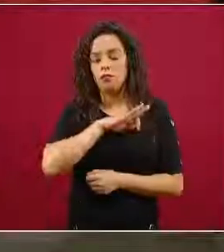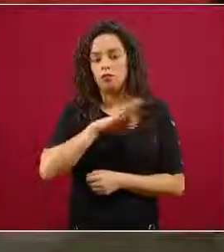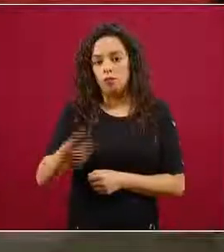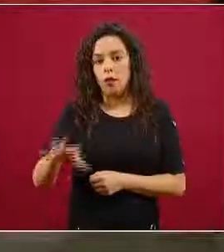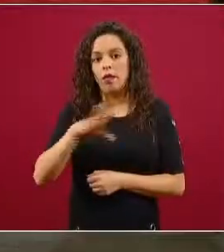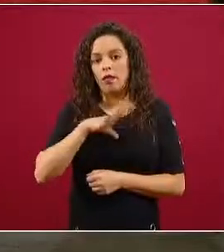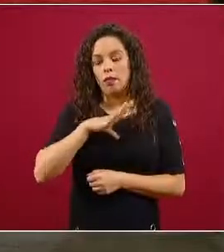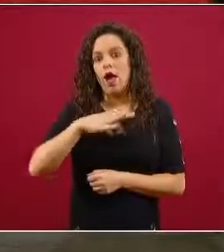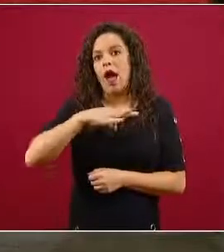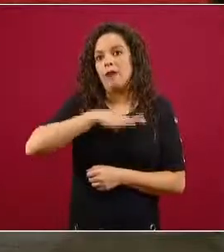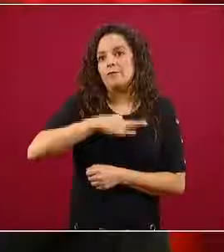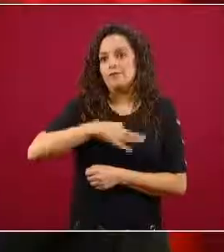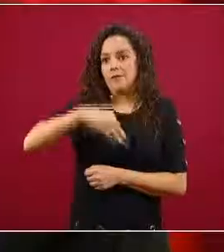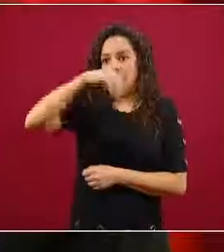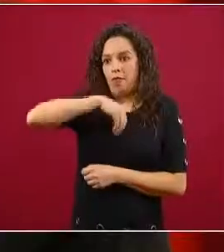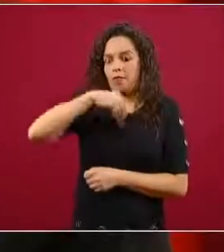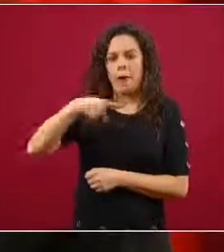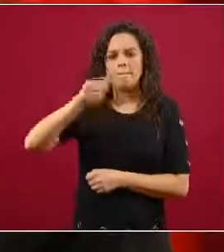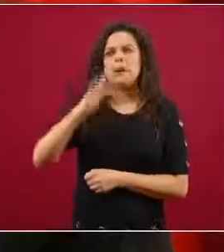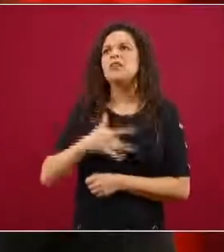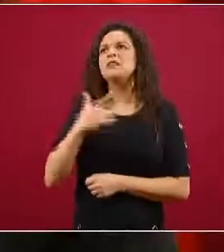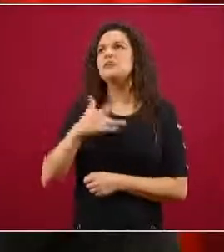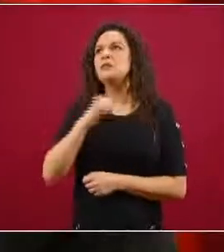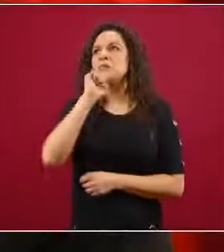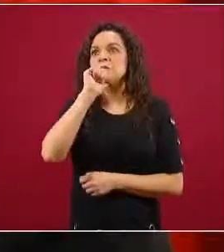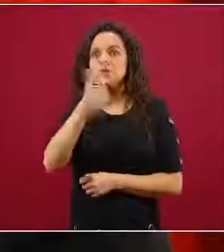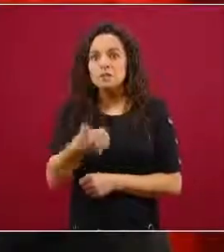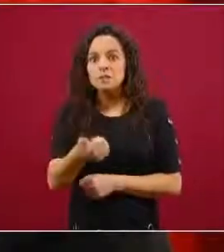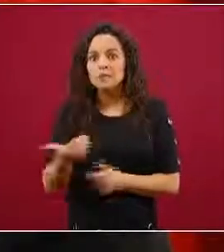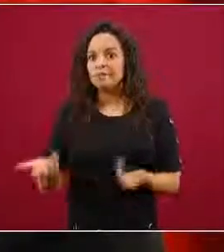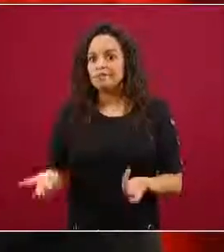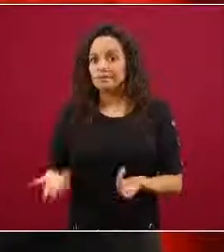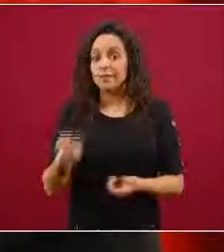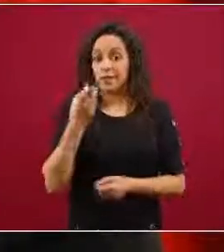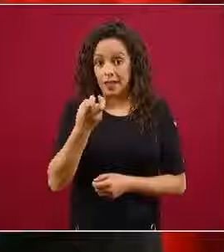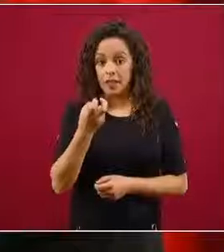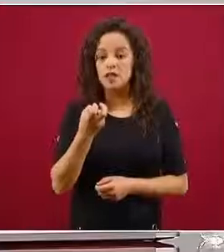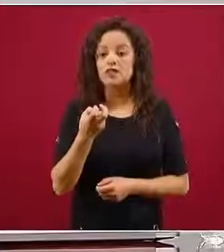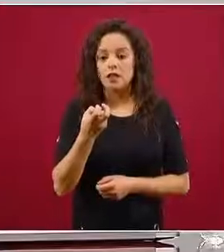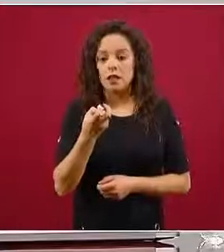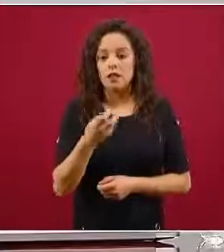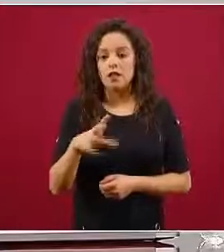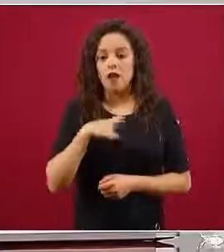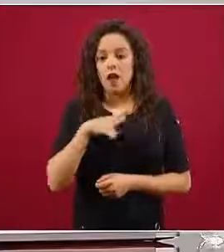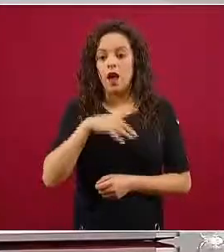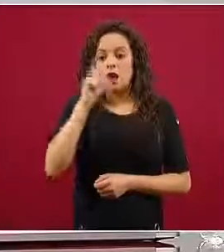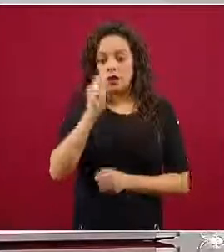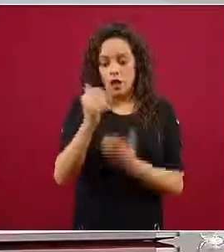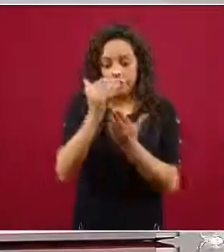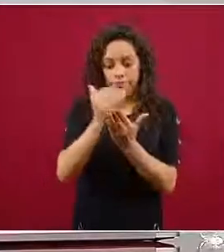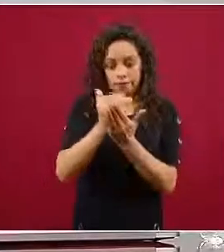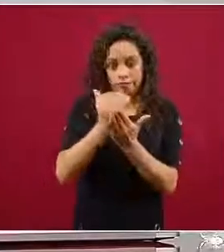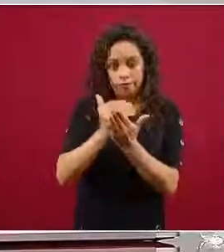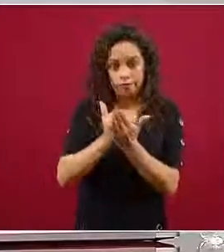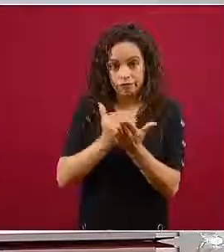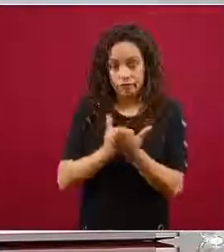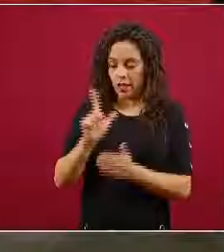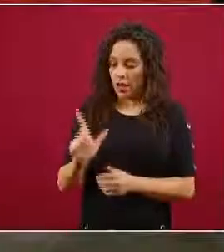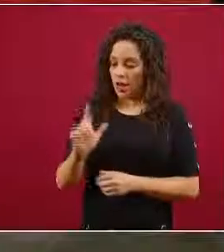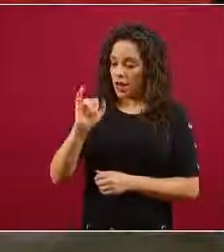ser asintomática. Entonces, por ello, las disposiciones dentro del lineamiento